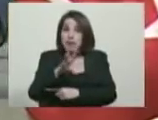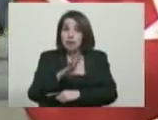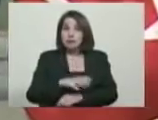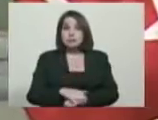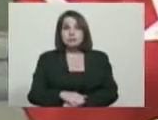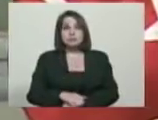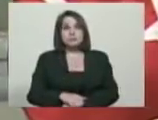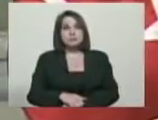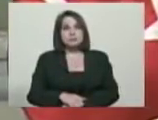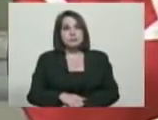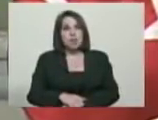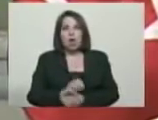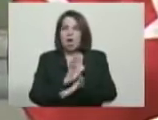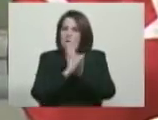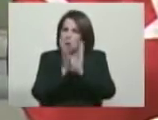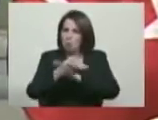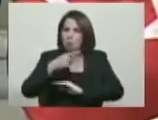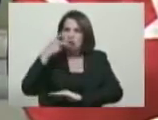Desde el punto de vista geopolítico,